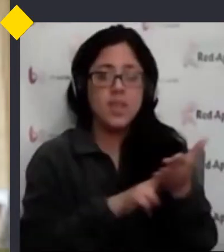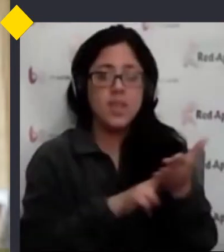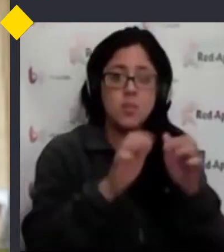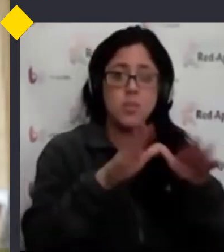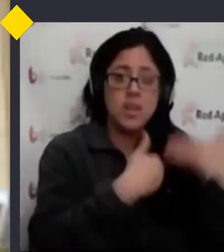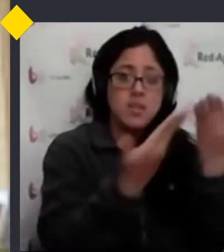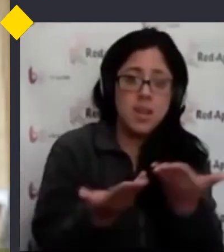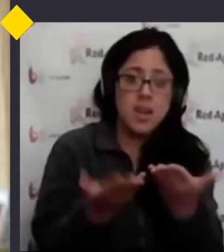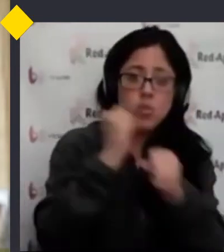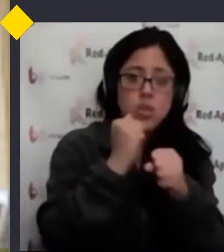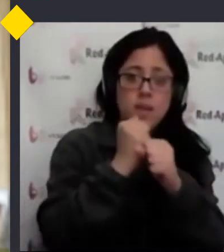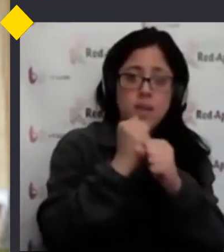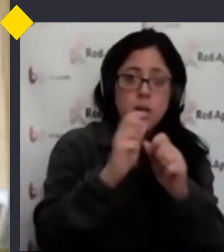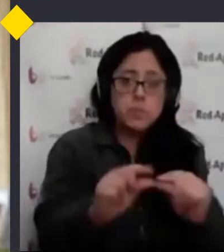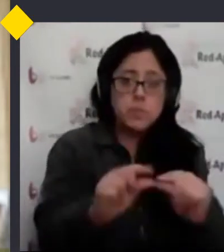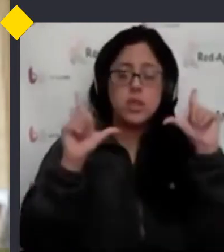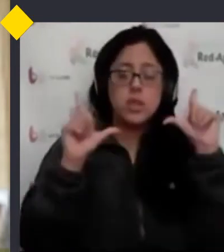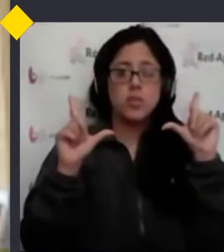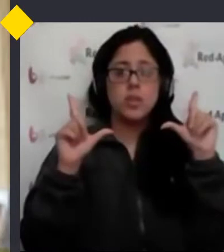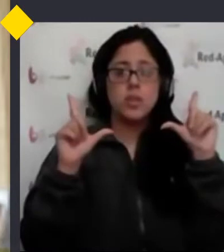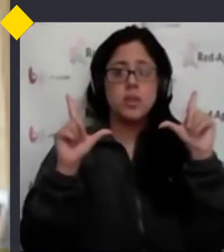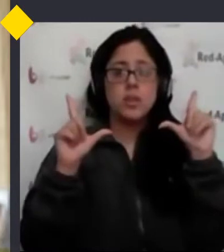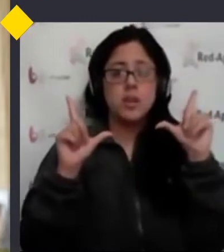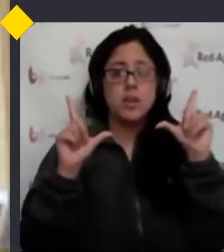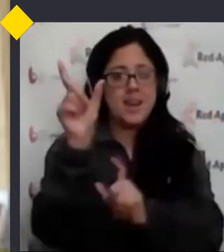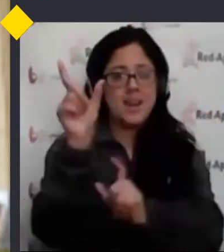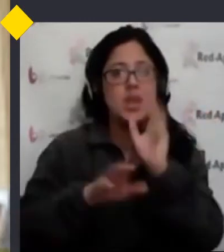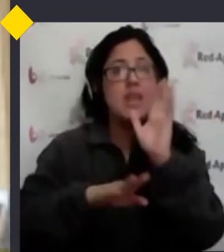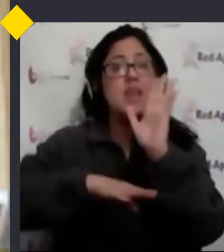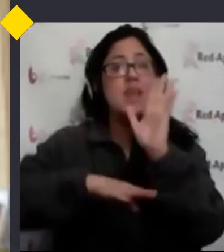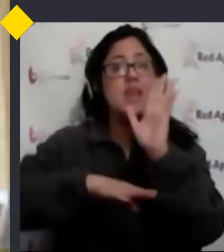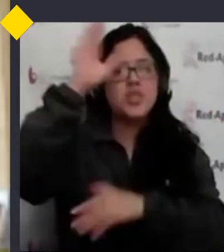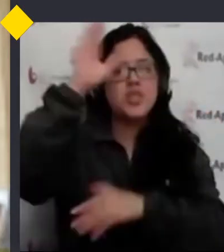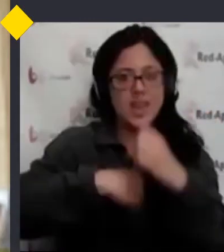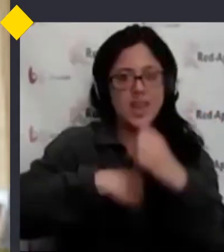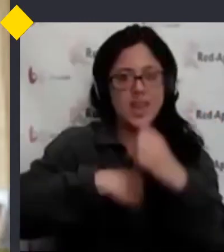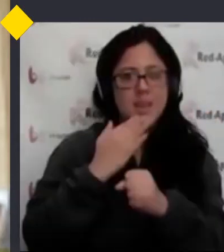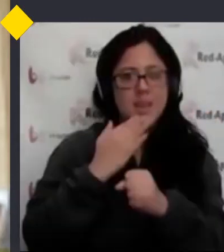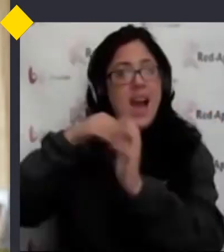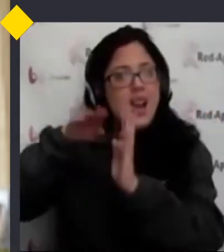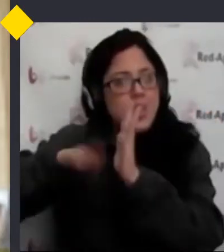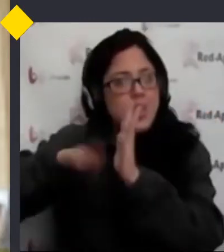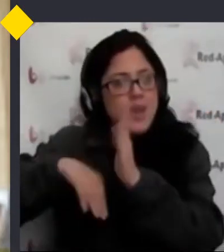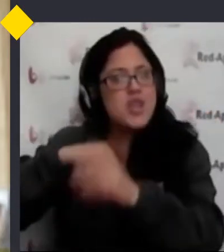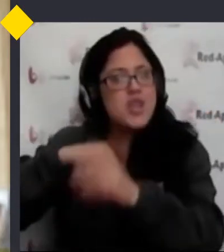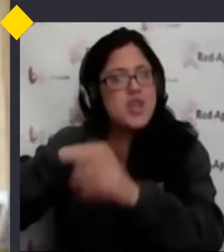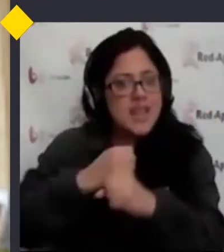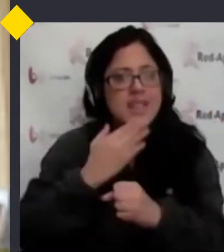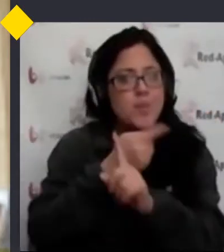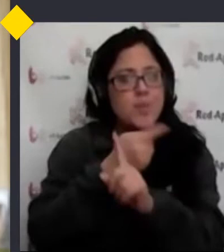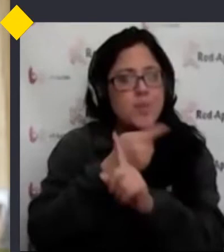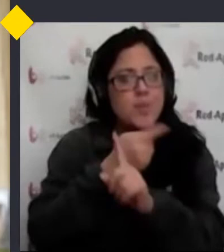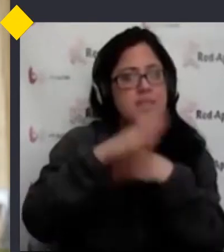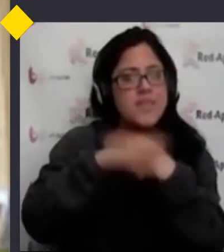labor protagónica a los de mayor edad, a los de menor edad, a los de edad intermedia también. O sea, las personas de mayor edad, darle roles